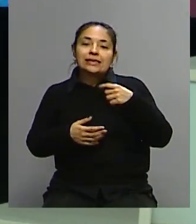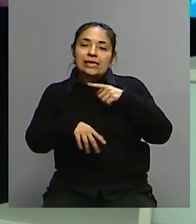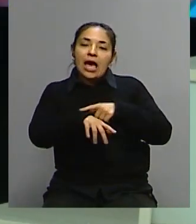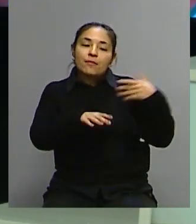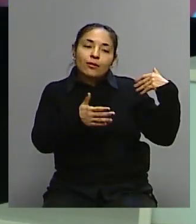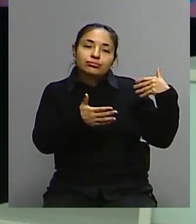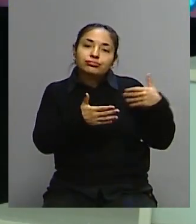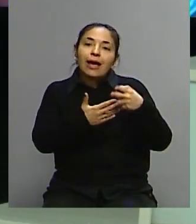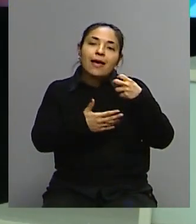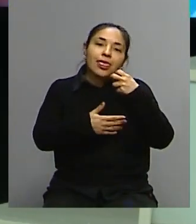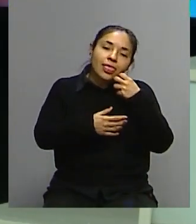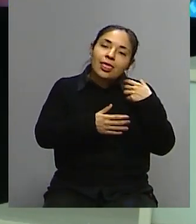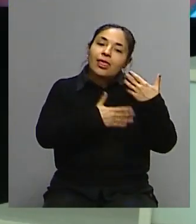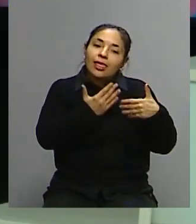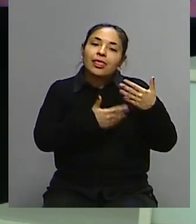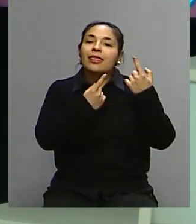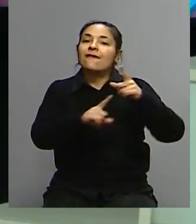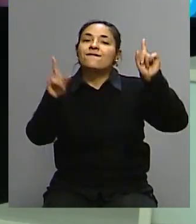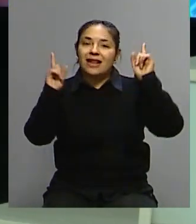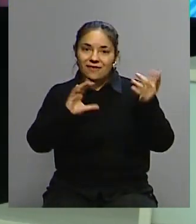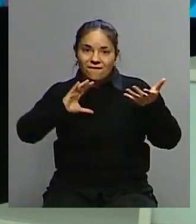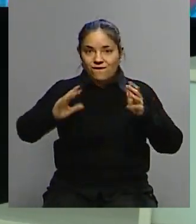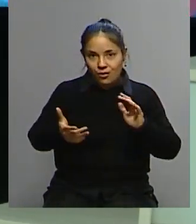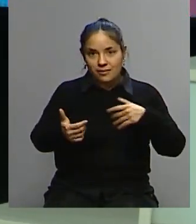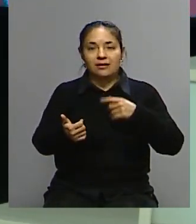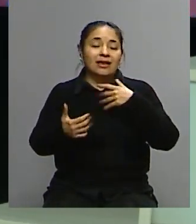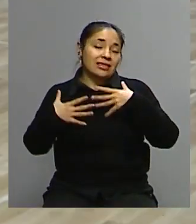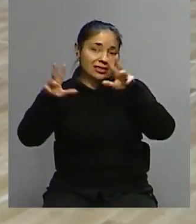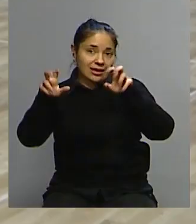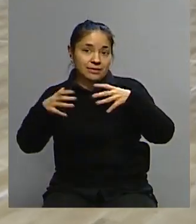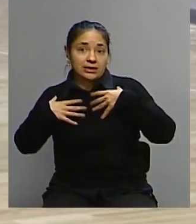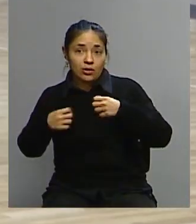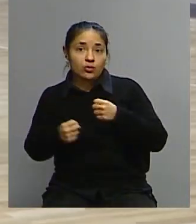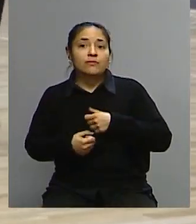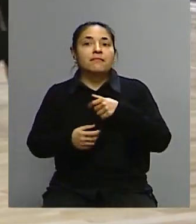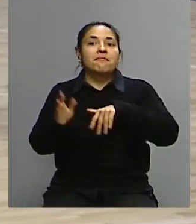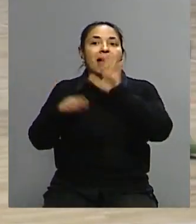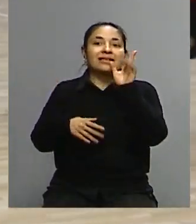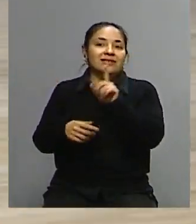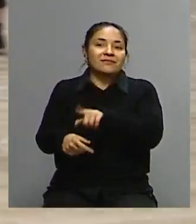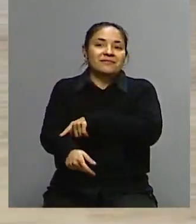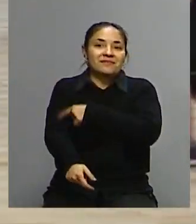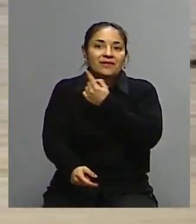ya relacionado un poco más con el tema de la salud sobre todo, que hay algunos que puede ser más usual, que es el que, bueno, el cuerpo